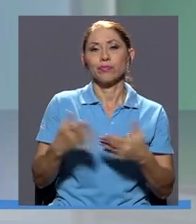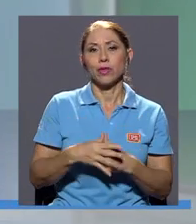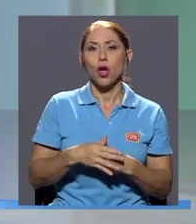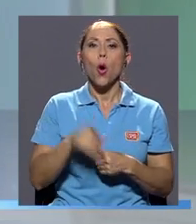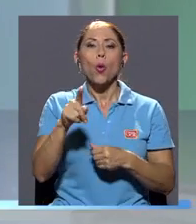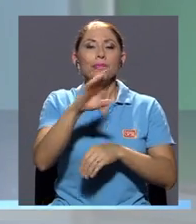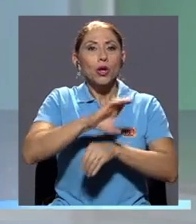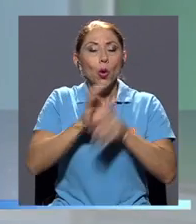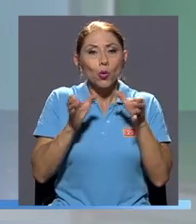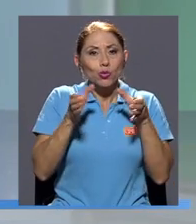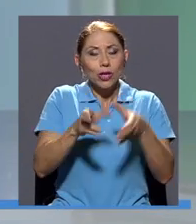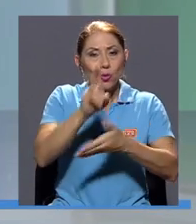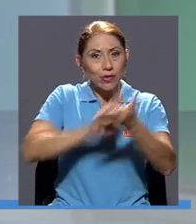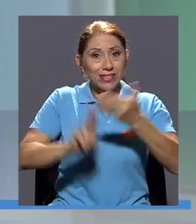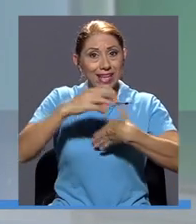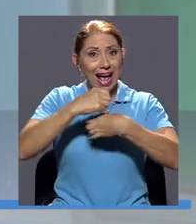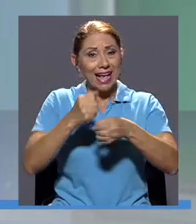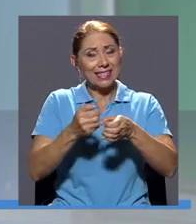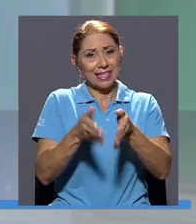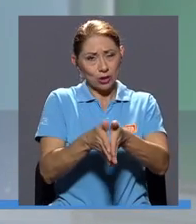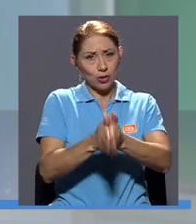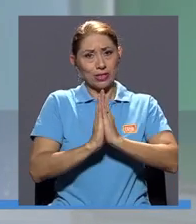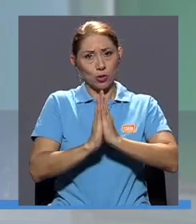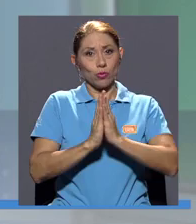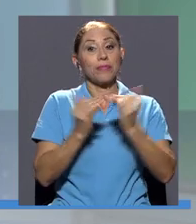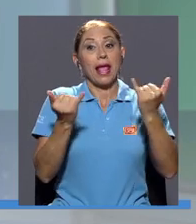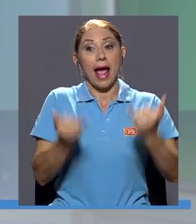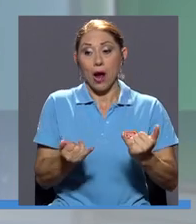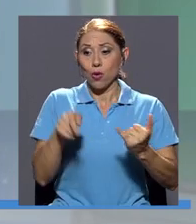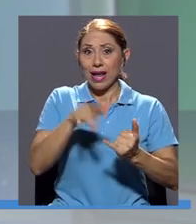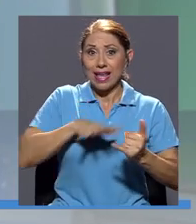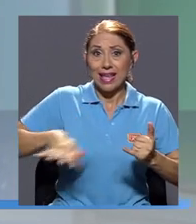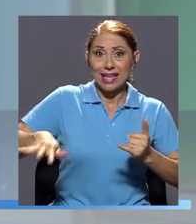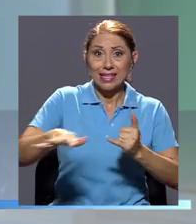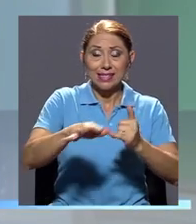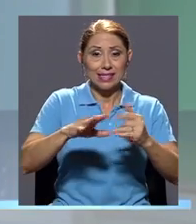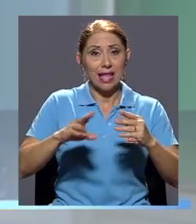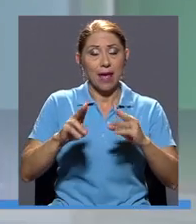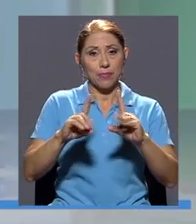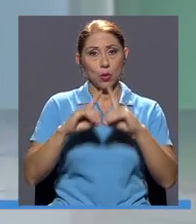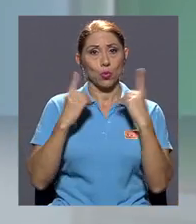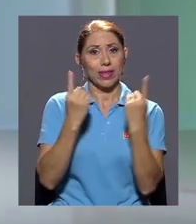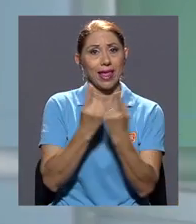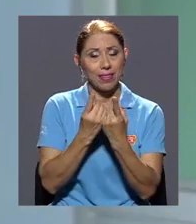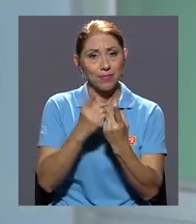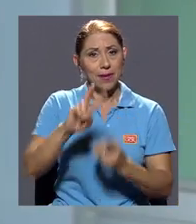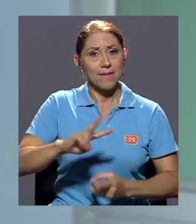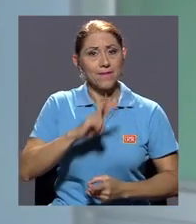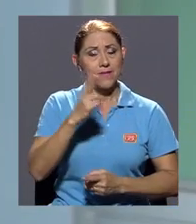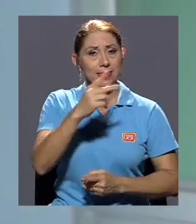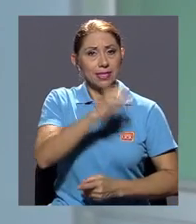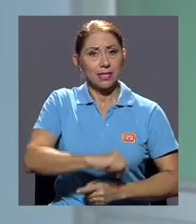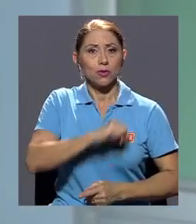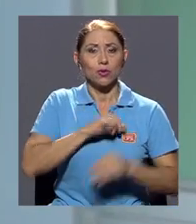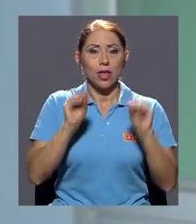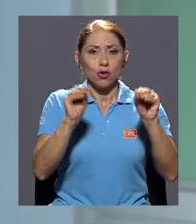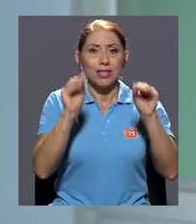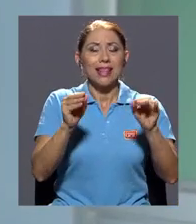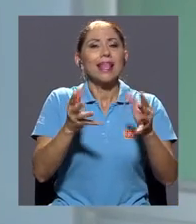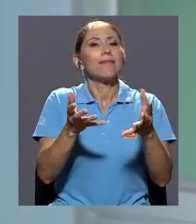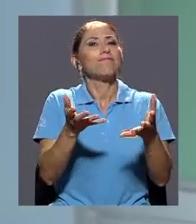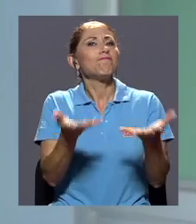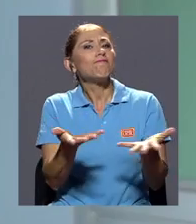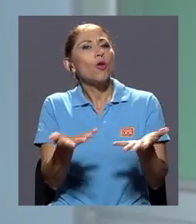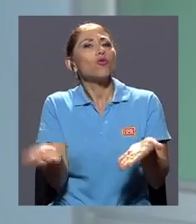Consejo Universitario, la Vicerrectoría de Docencia viene a retomar diferentes líneas o diferentes perspectivas para